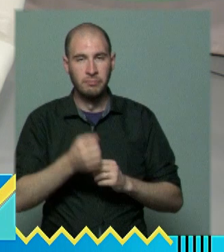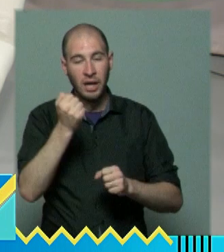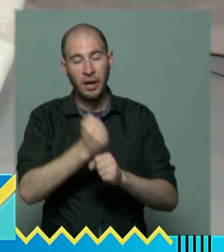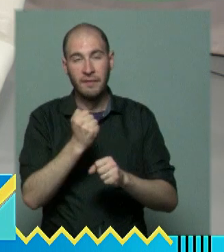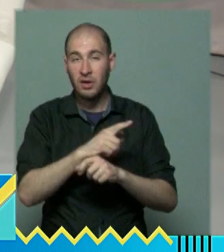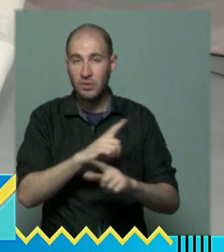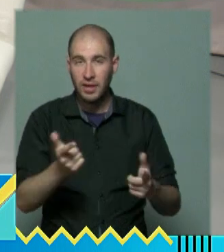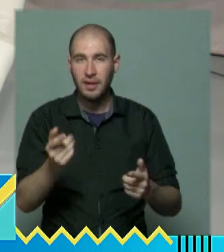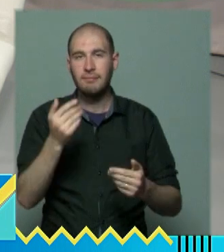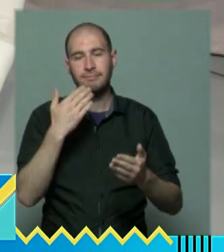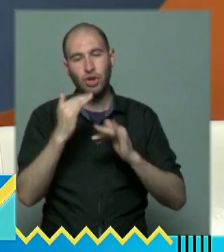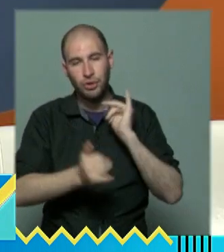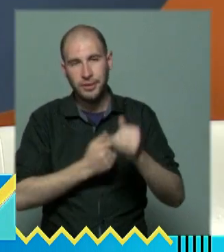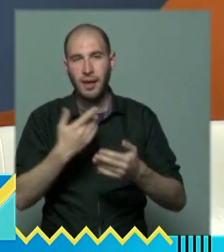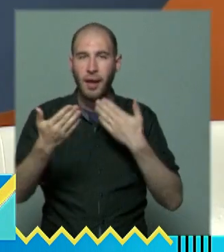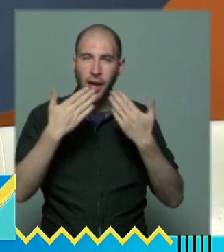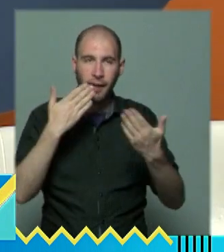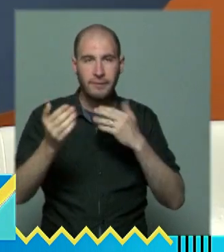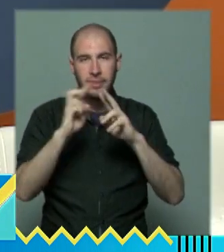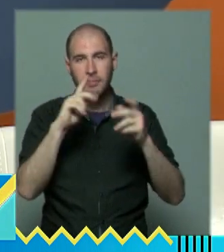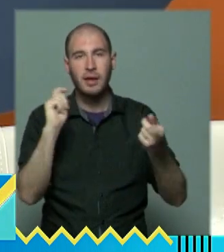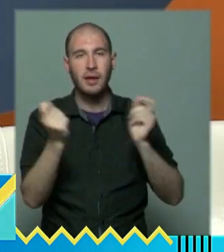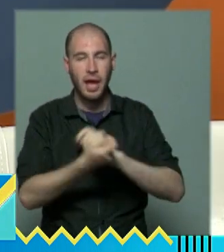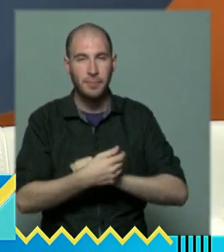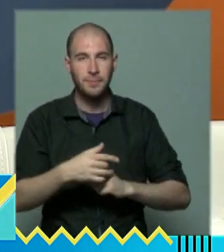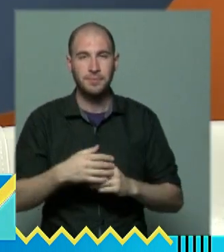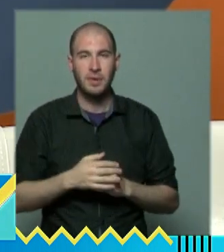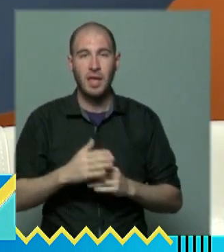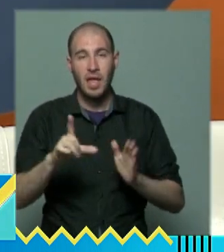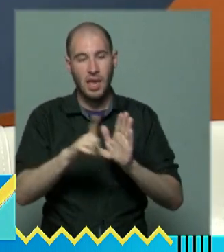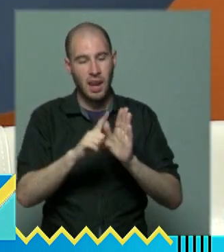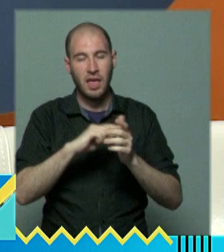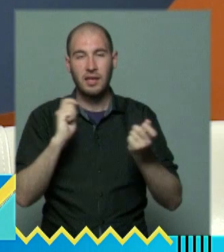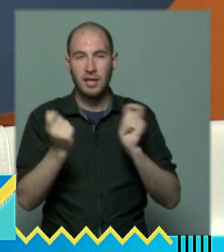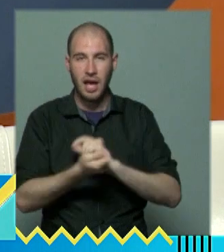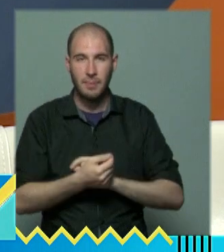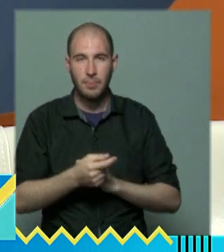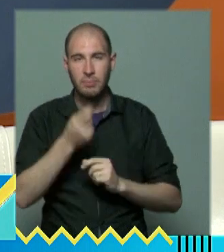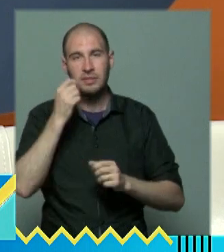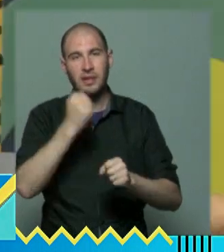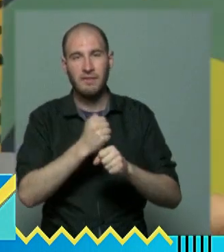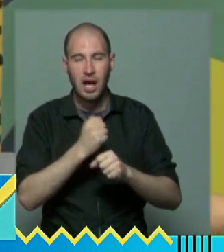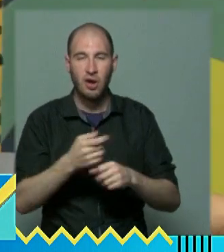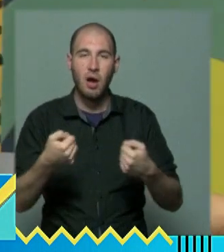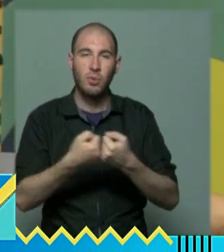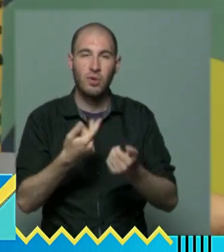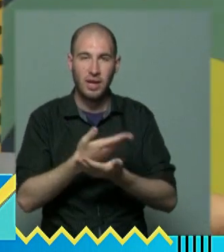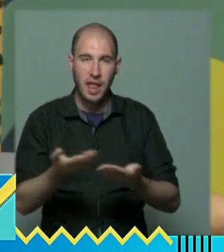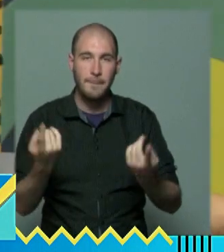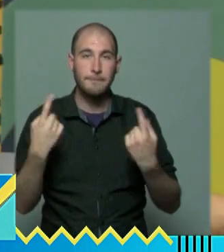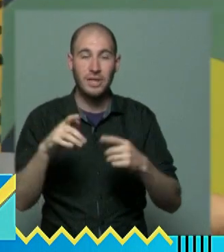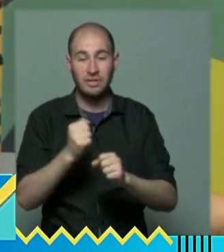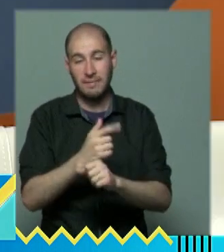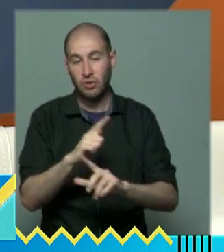trabajar. Podemos hablar mucho de modificar la normativa laboral, los convenios colectivos, pero si